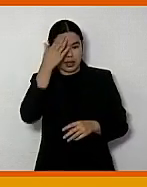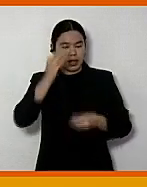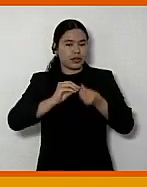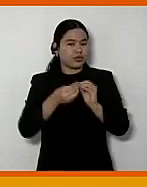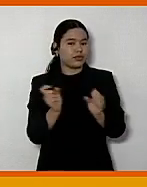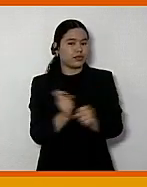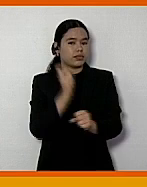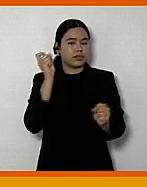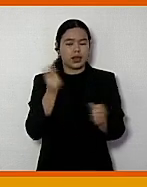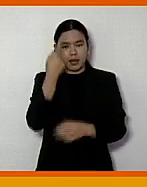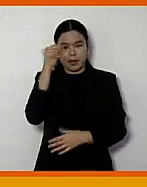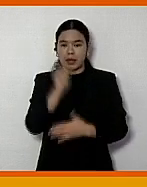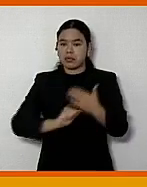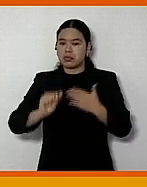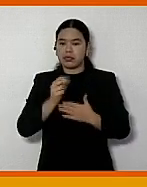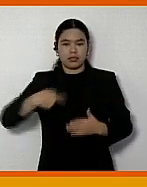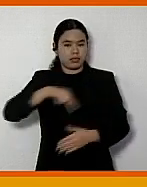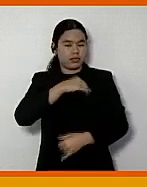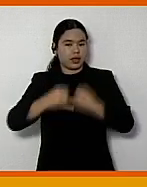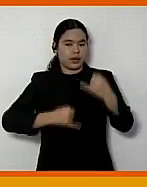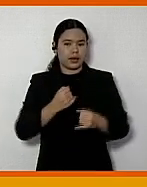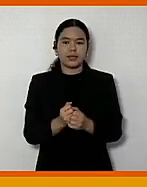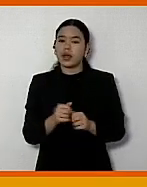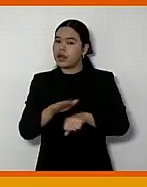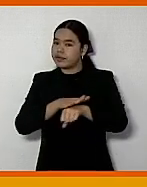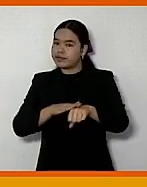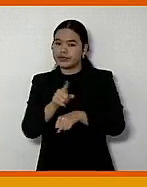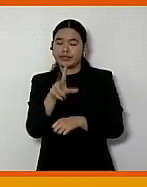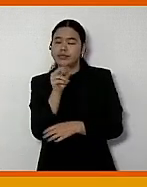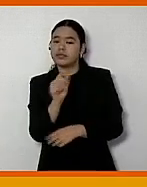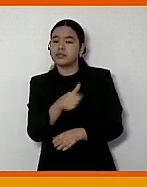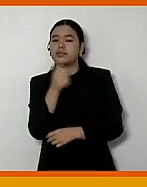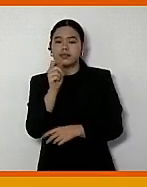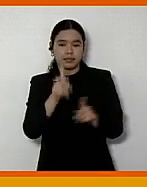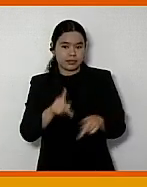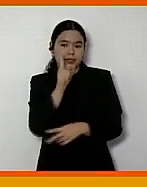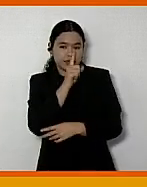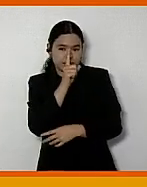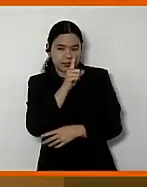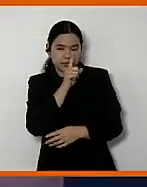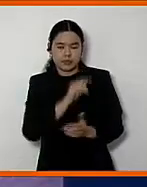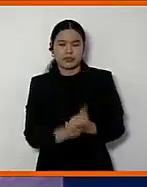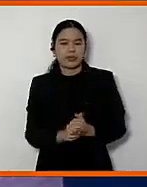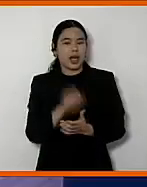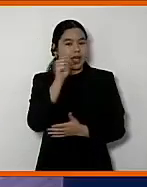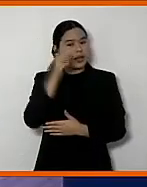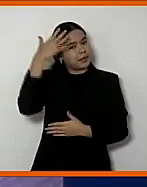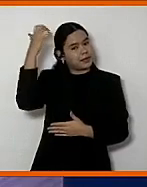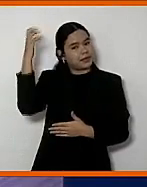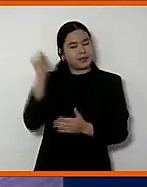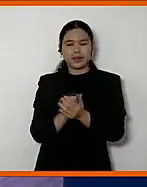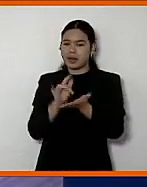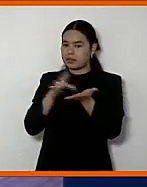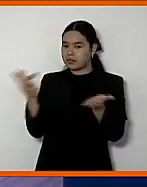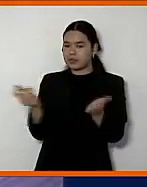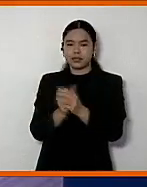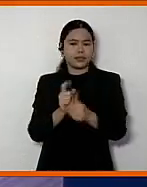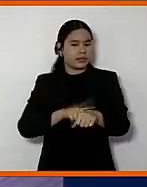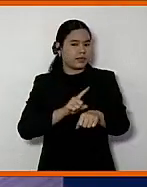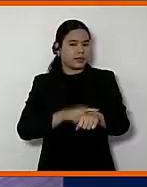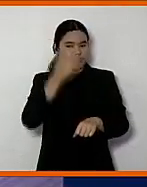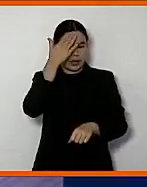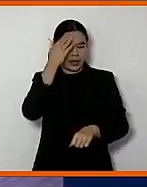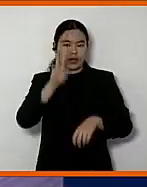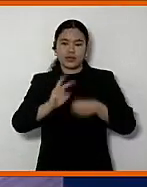favorecidos para alguno de nuestro juegos por favor no te dejes engañar Así es Charly muchas gracias es momento de conocer